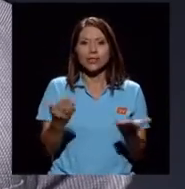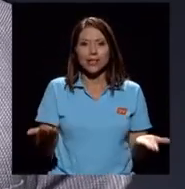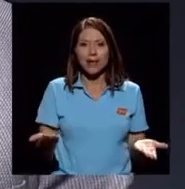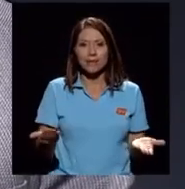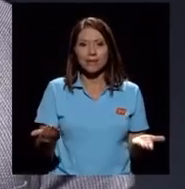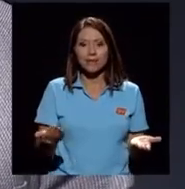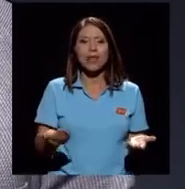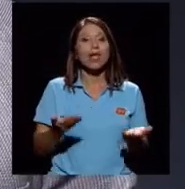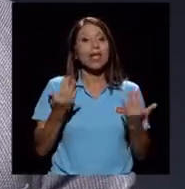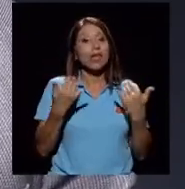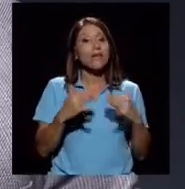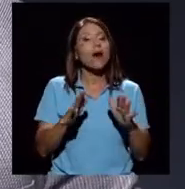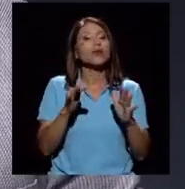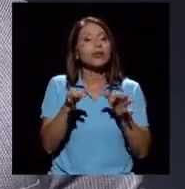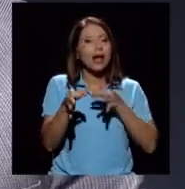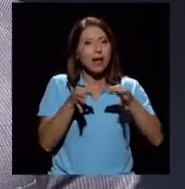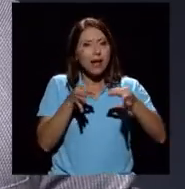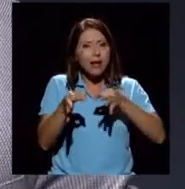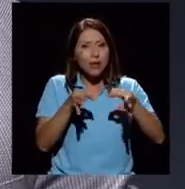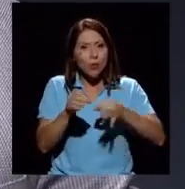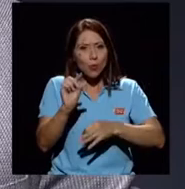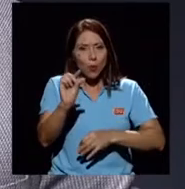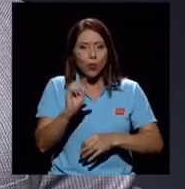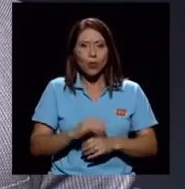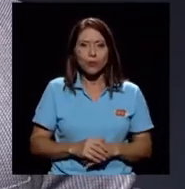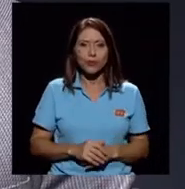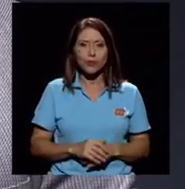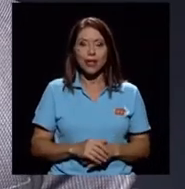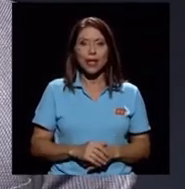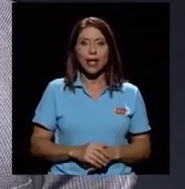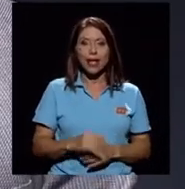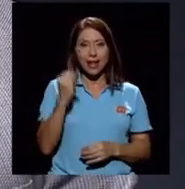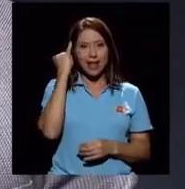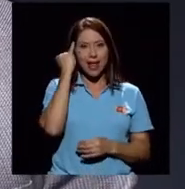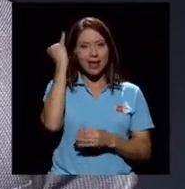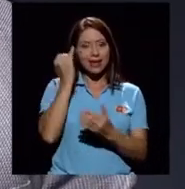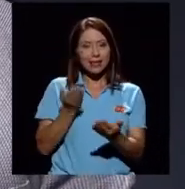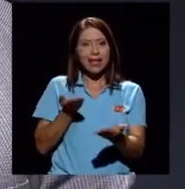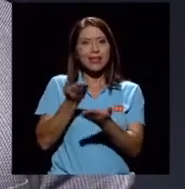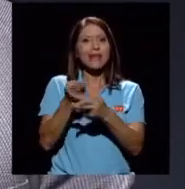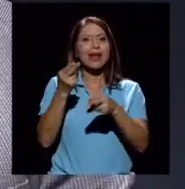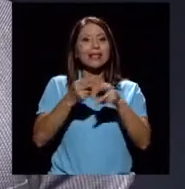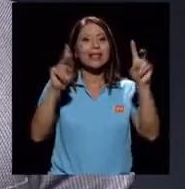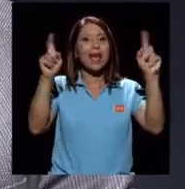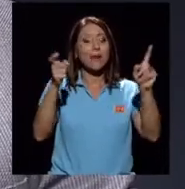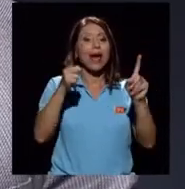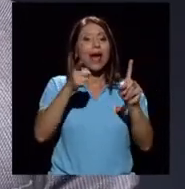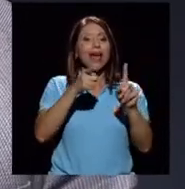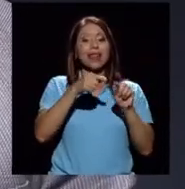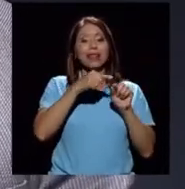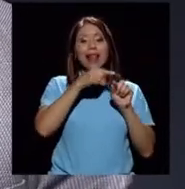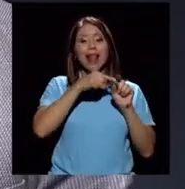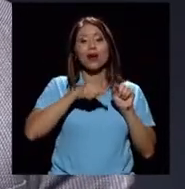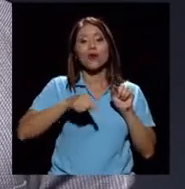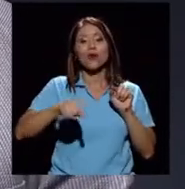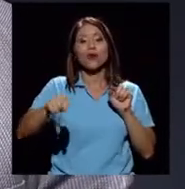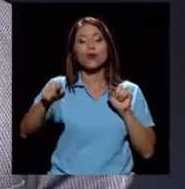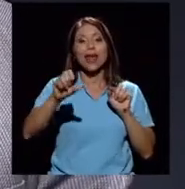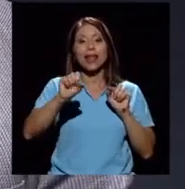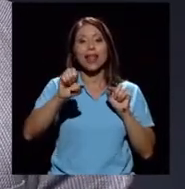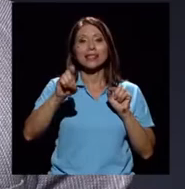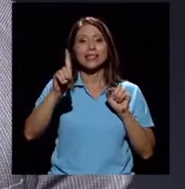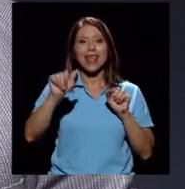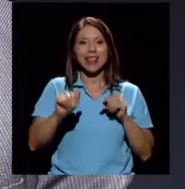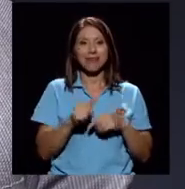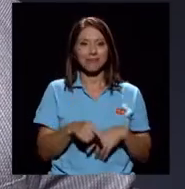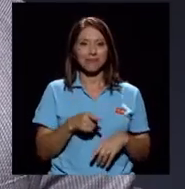a poco a dibujarla la iniciativa esté llamada de la ruta de la seda pero ingleses